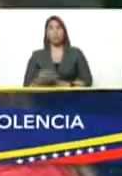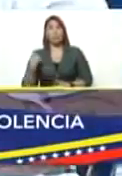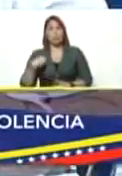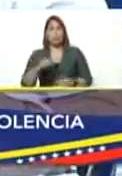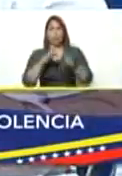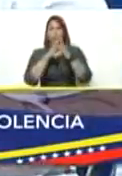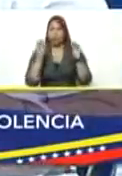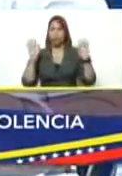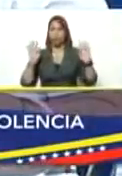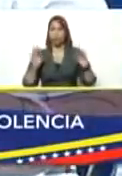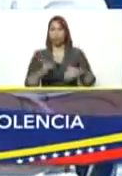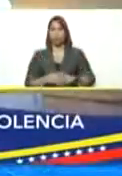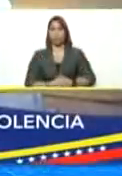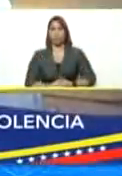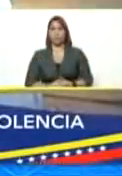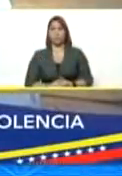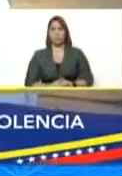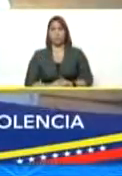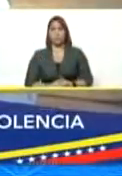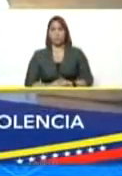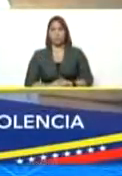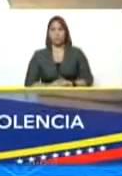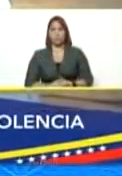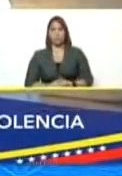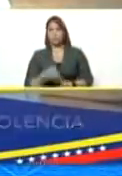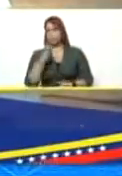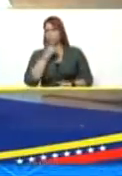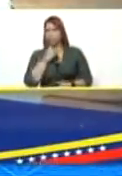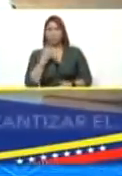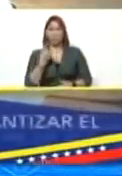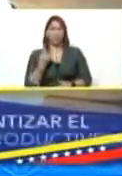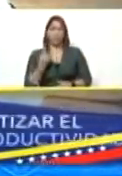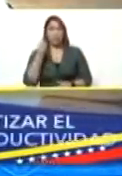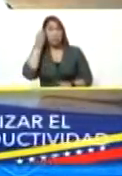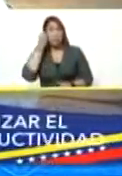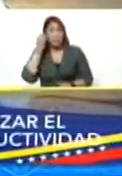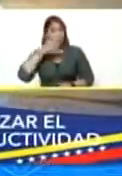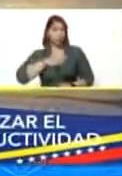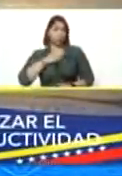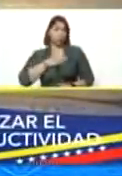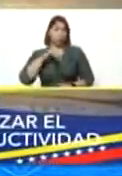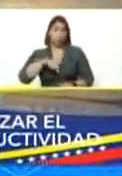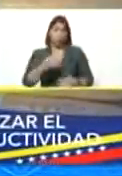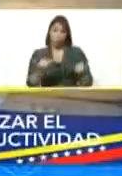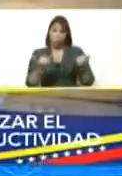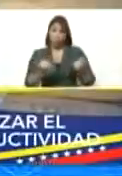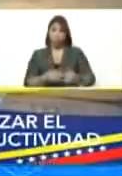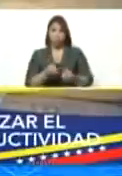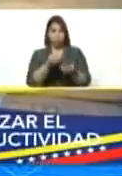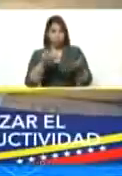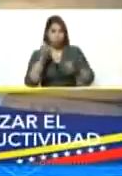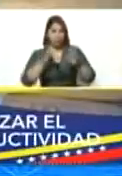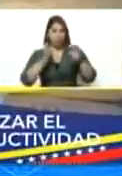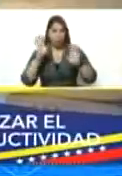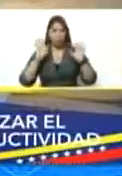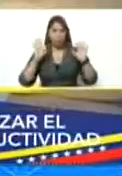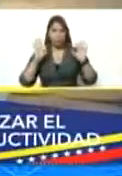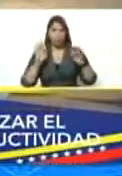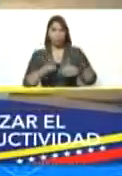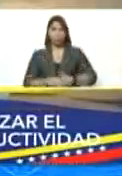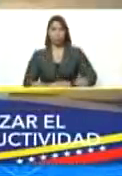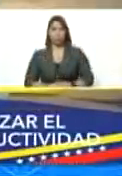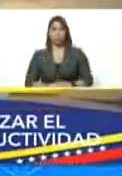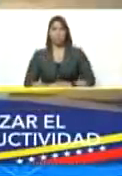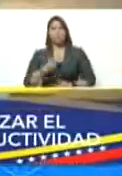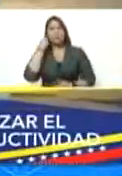los instrumentos. No hace falta, creo yo, en este momento, pues, ustedes lo evalúan,